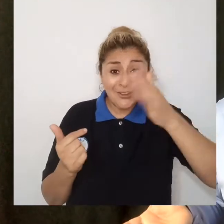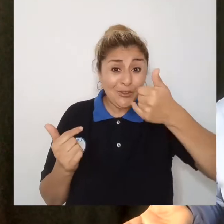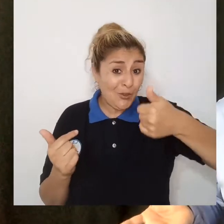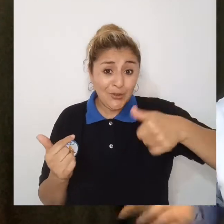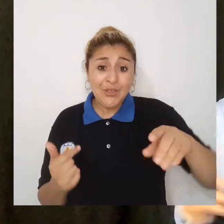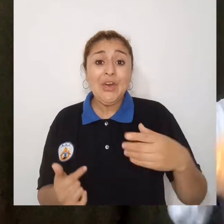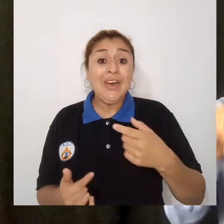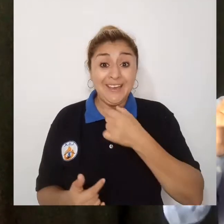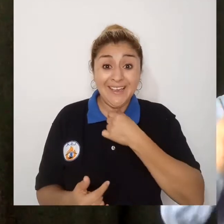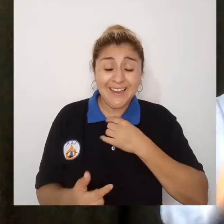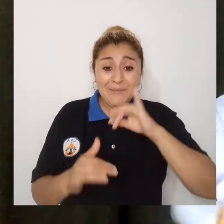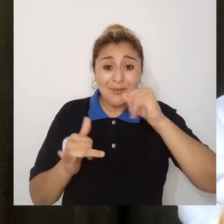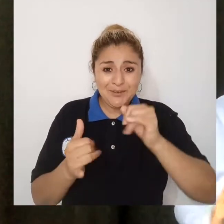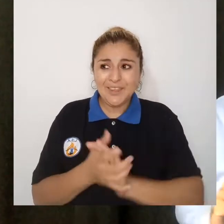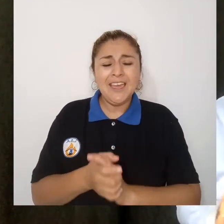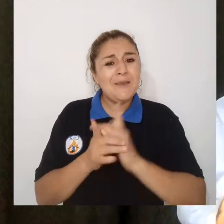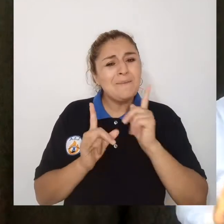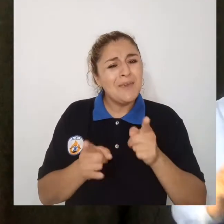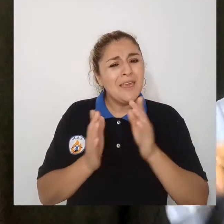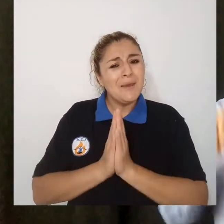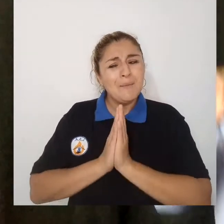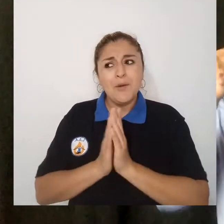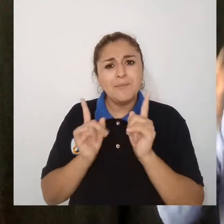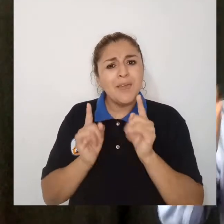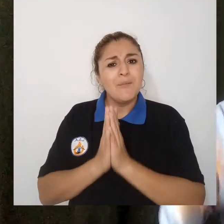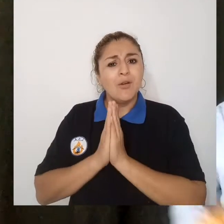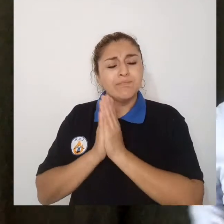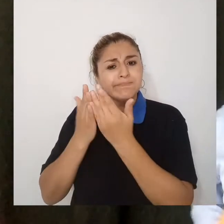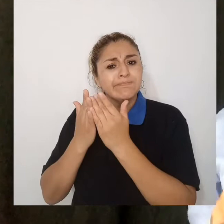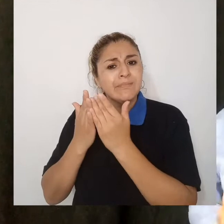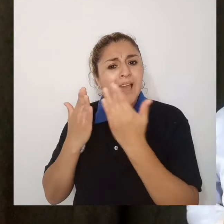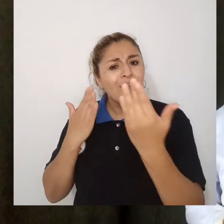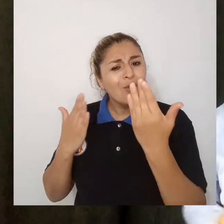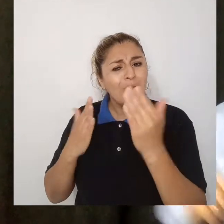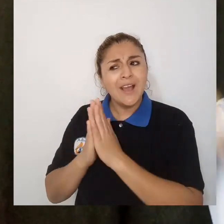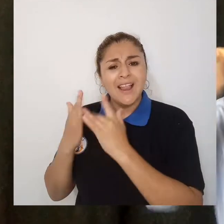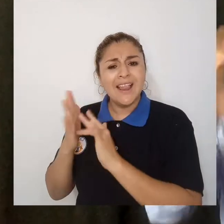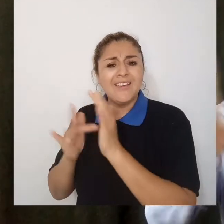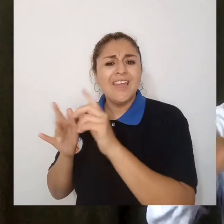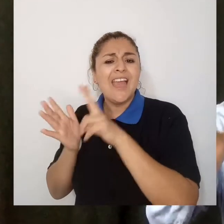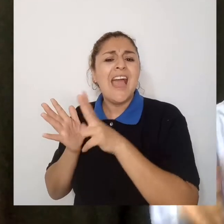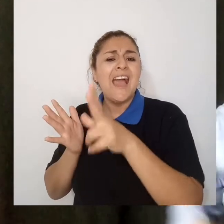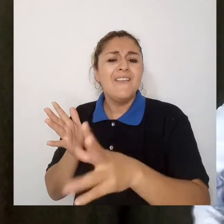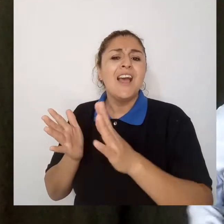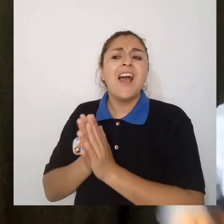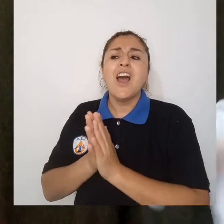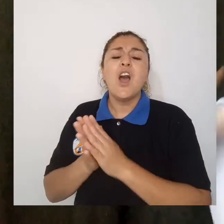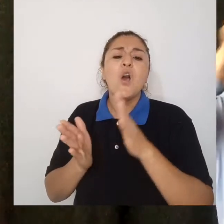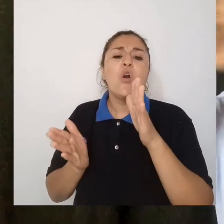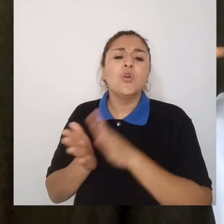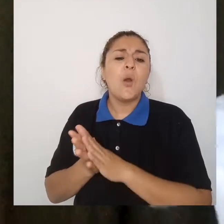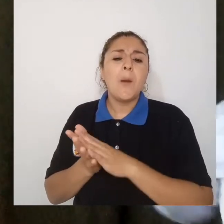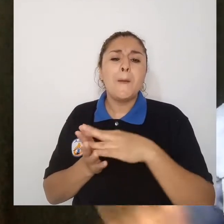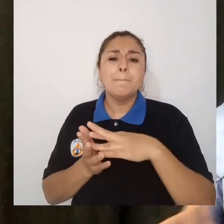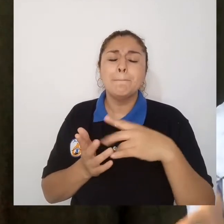de que nunca seremos huérfanos al habitar juntos en armonía bajo la acción protectora del